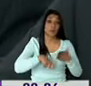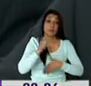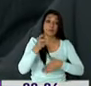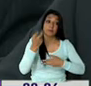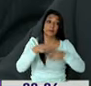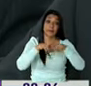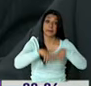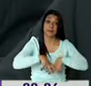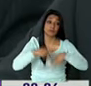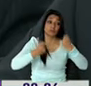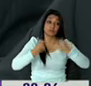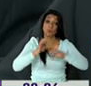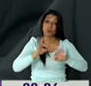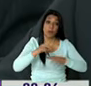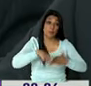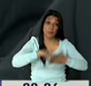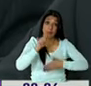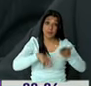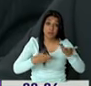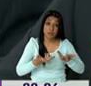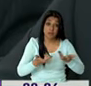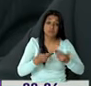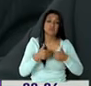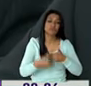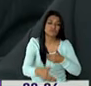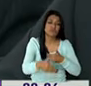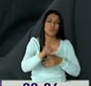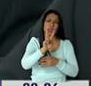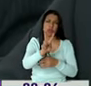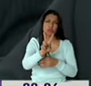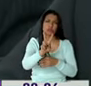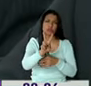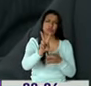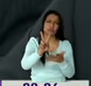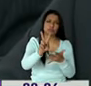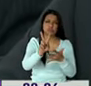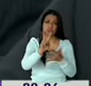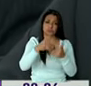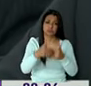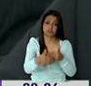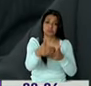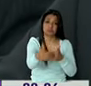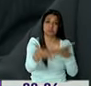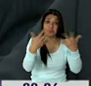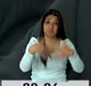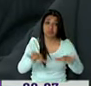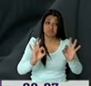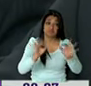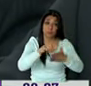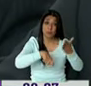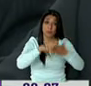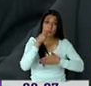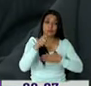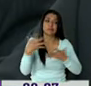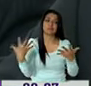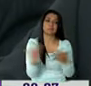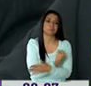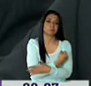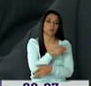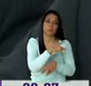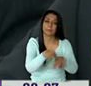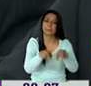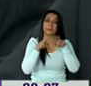aprobar la revisión técnica vehicular durante dos periodos consecutivos, se les puede revocar